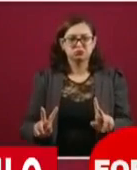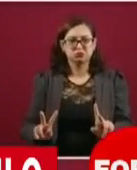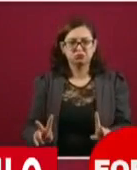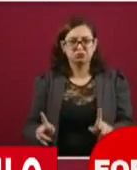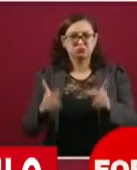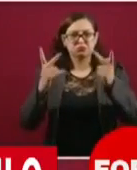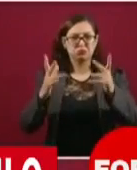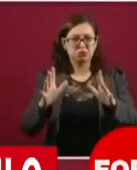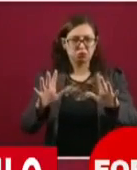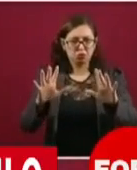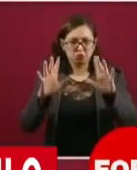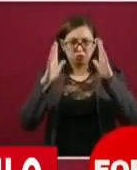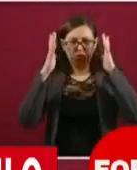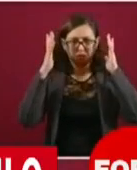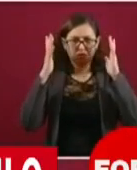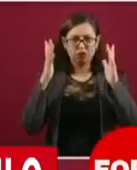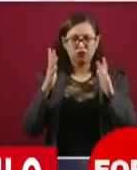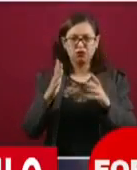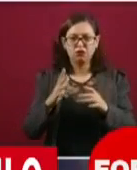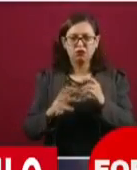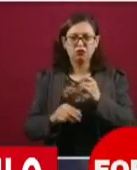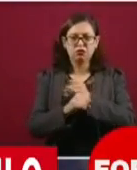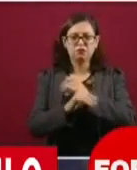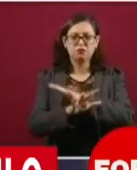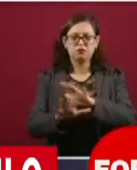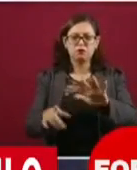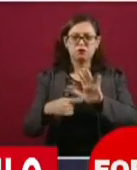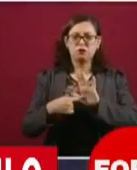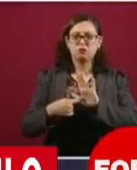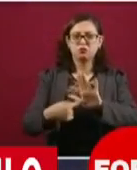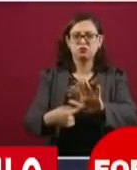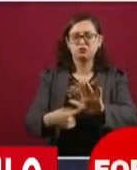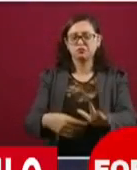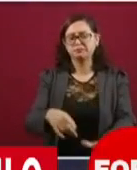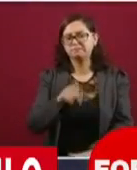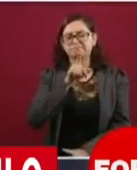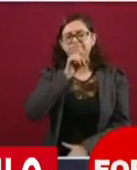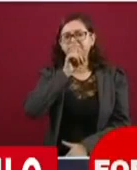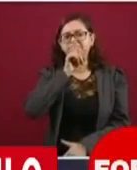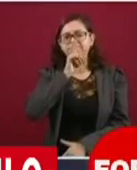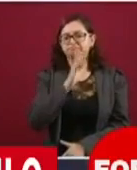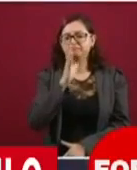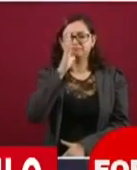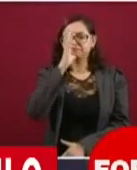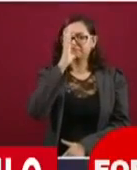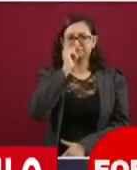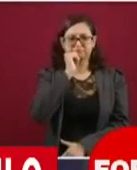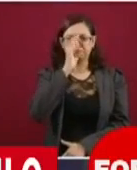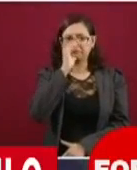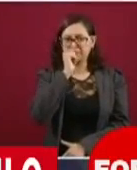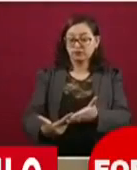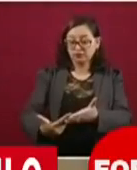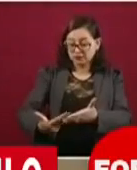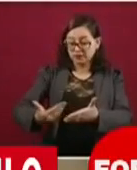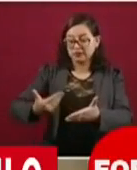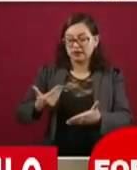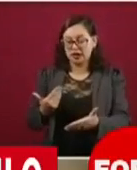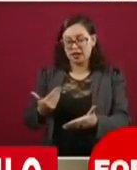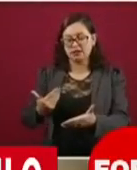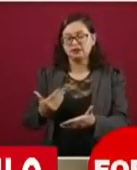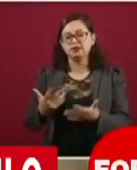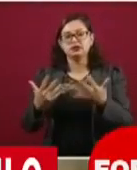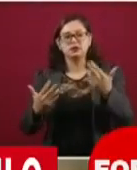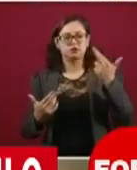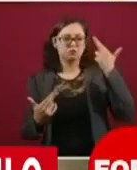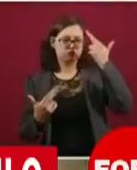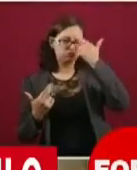Veracruz. Indicó que se desplegarán más elementos de la Guardia Nacional en el país para reducir de forma eficaz esta